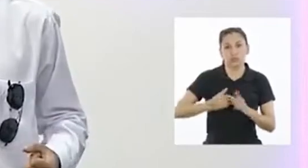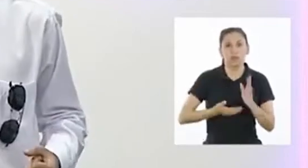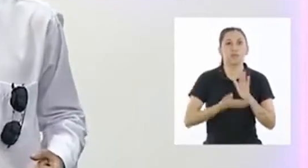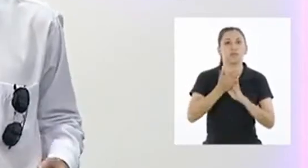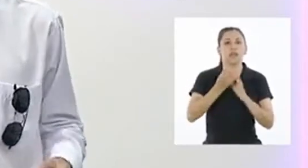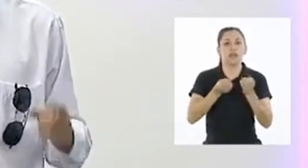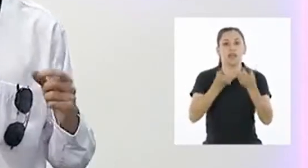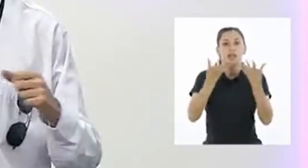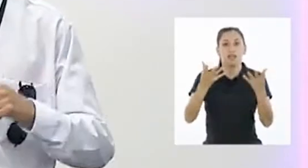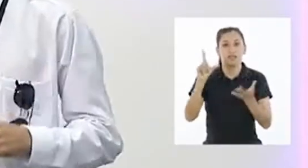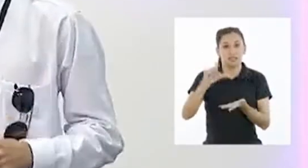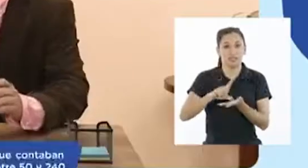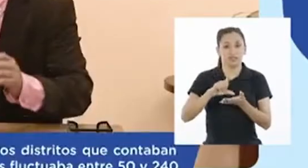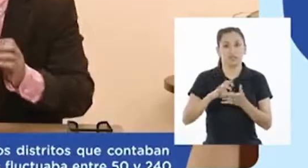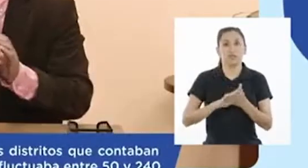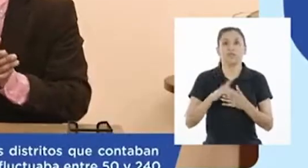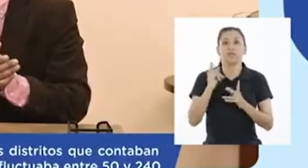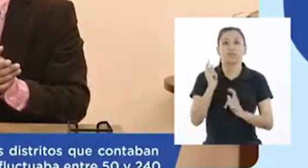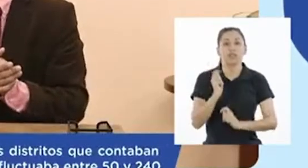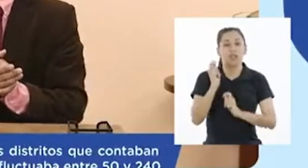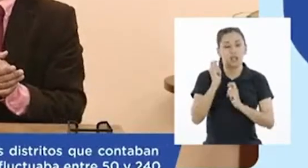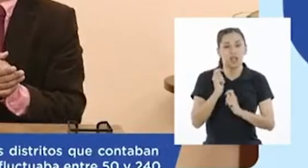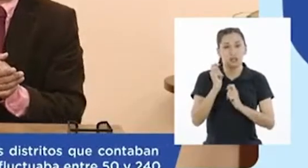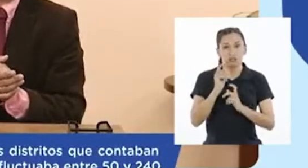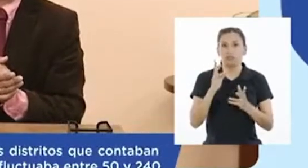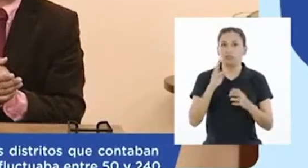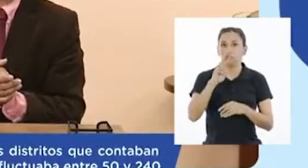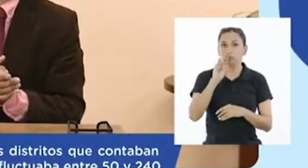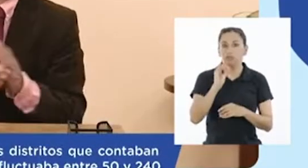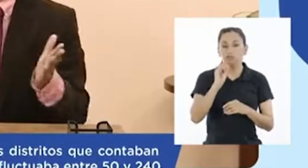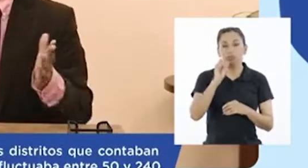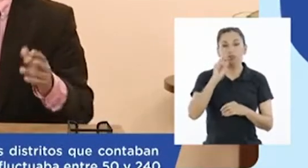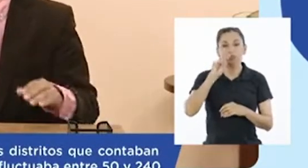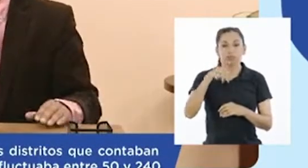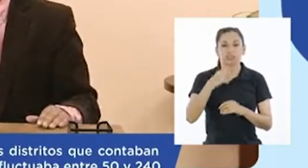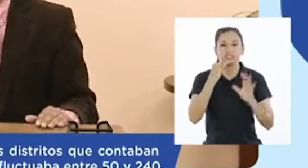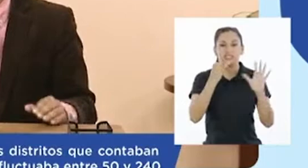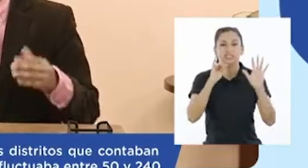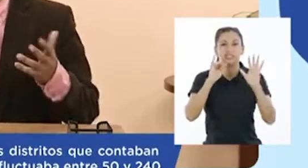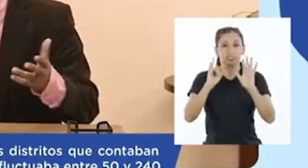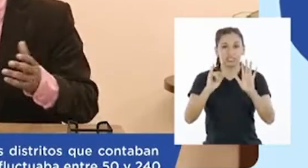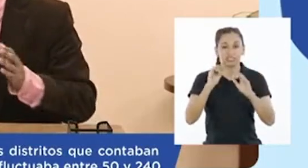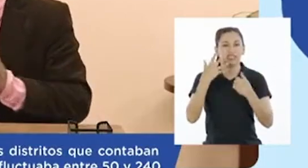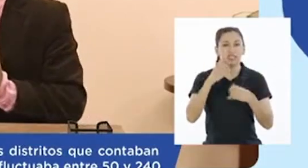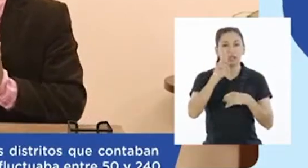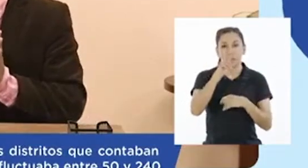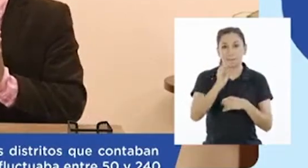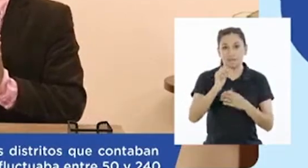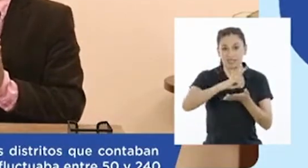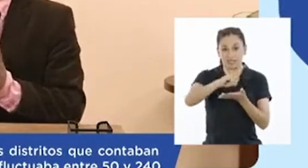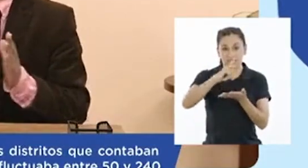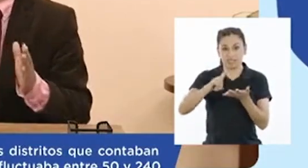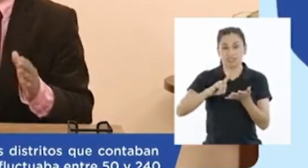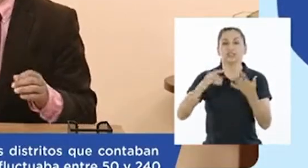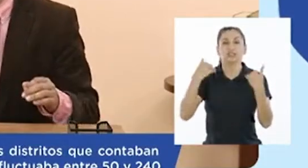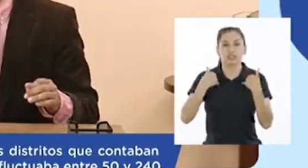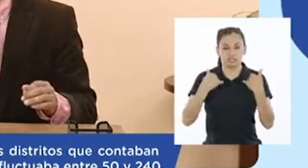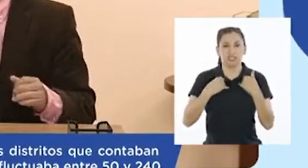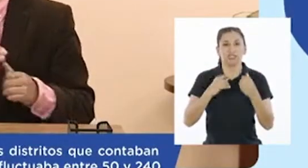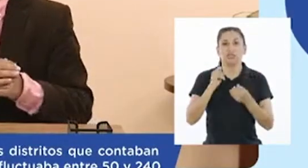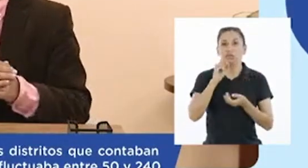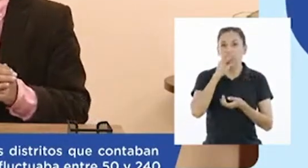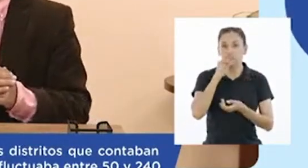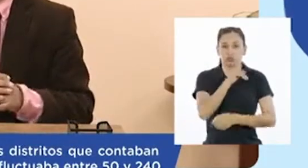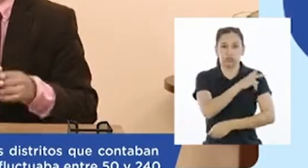municipios con más recursos de Lima. Para agosto de 1996, en Lima, fueron 20 los distritos que contaban